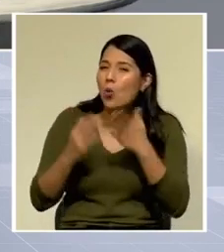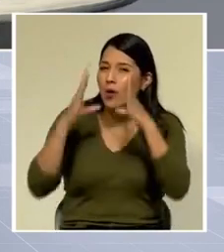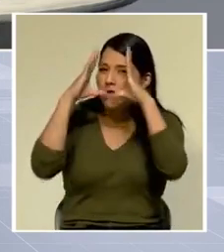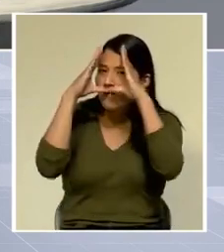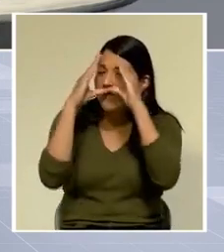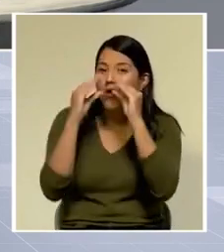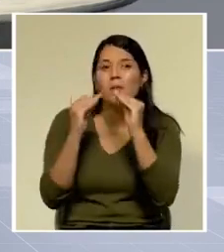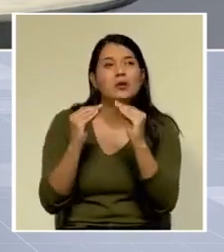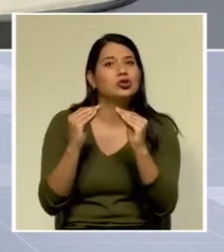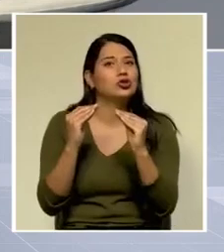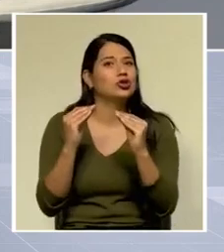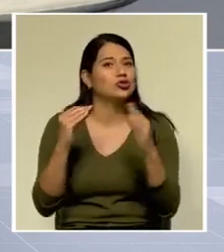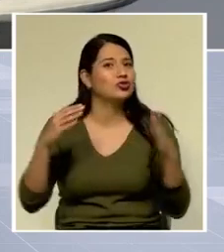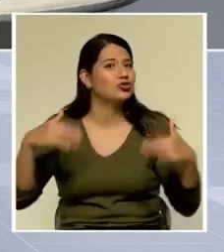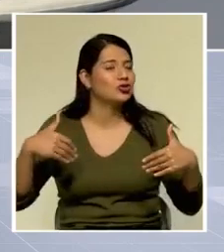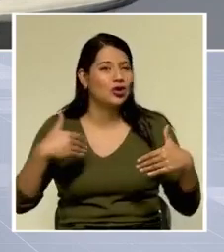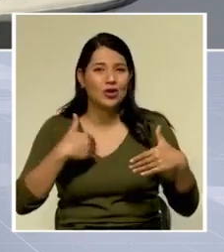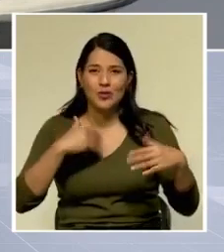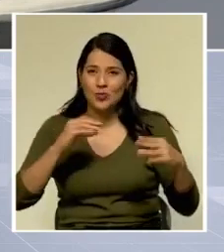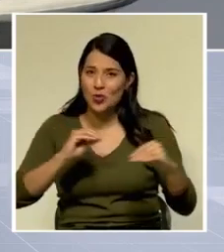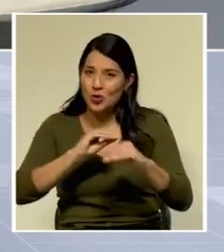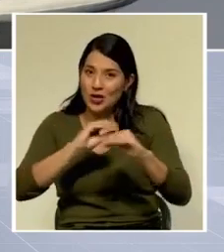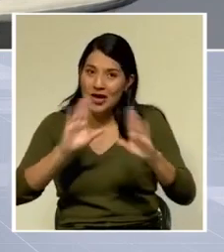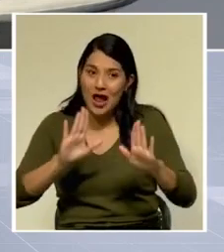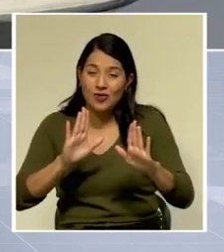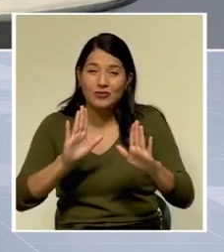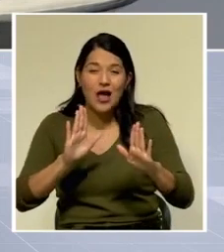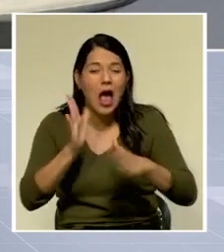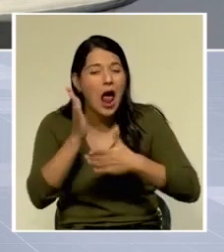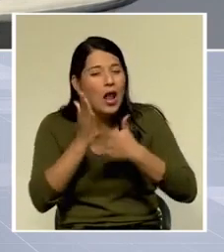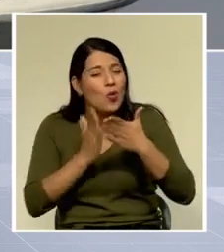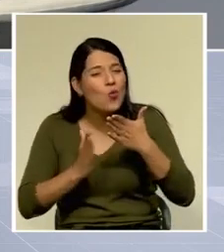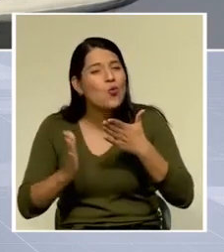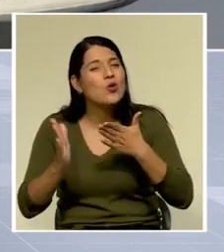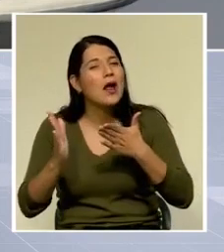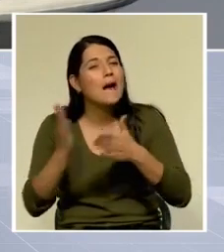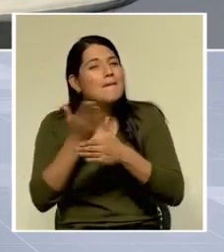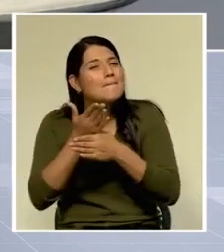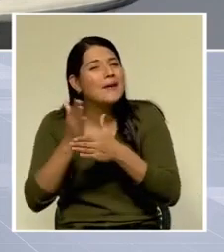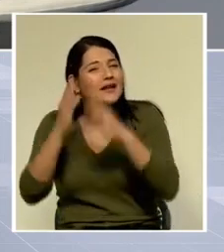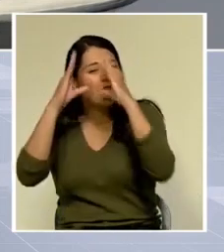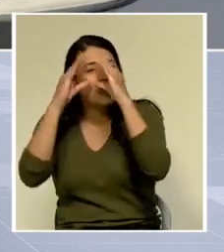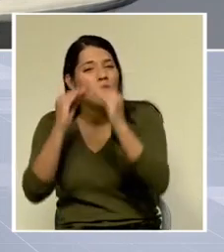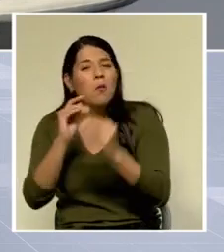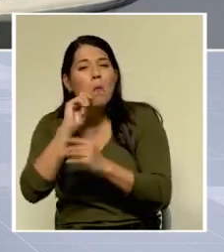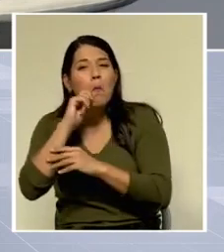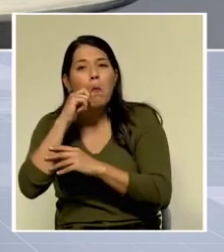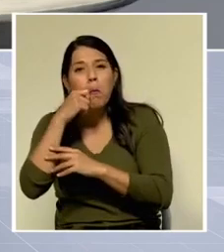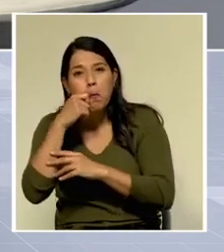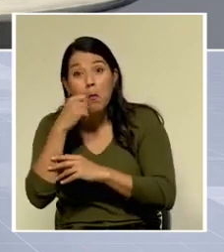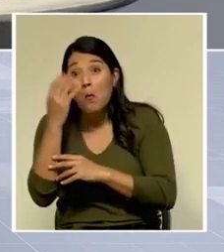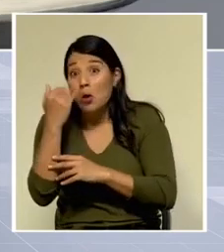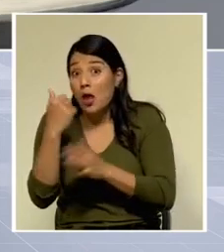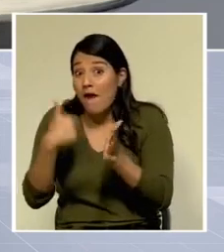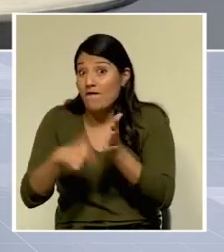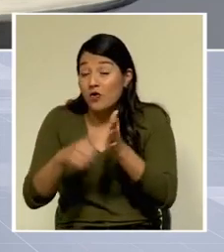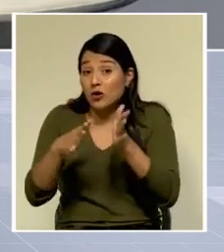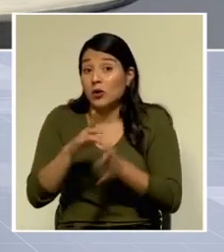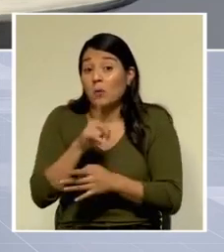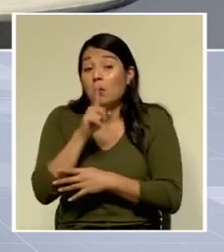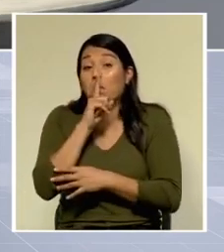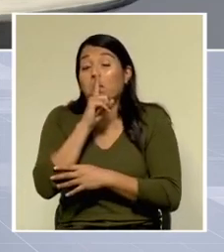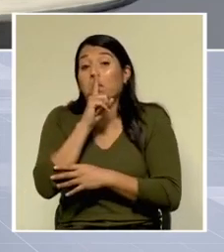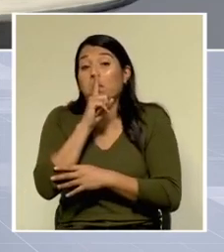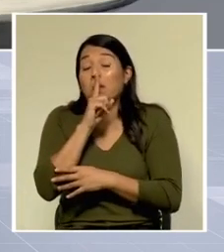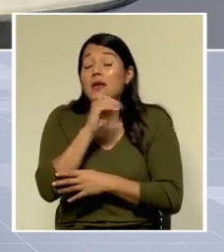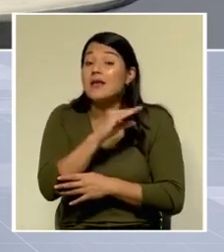porque el elector se quiere mantener en ese estado de discreción de la decisión del 3 de abril, y que aún así,